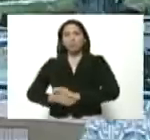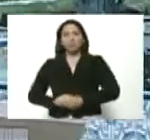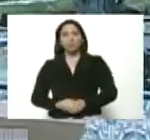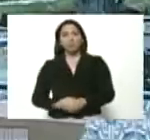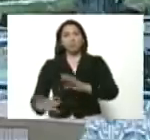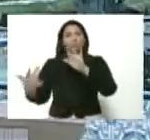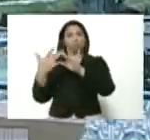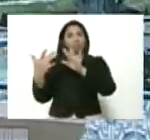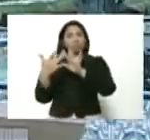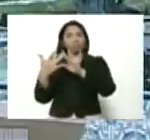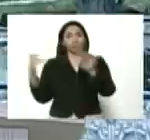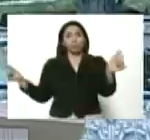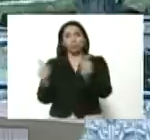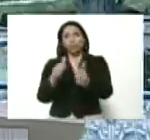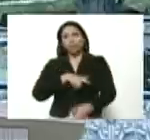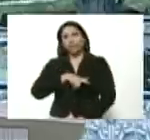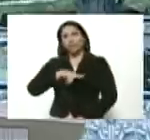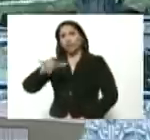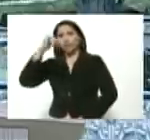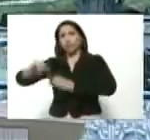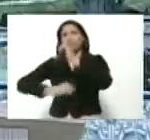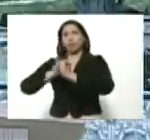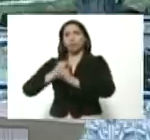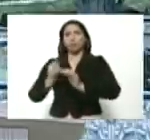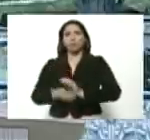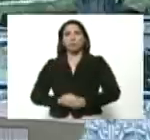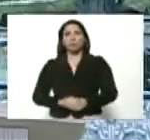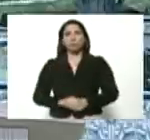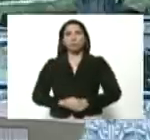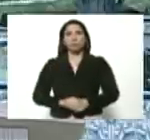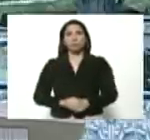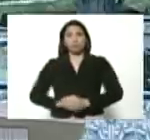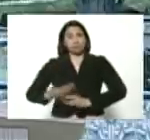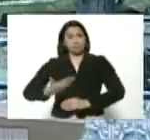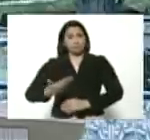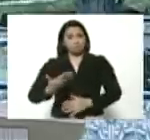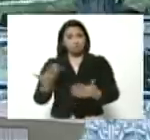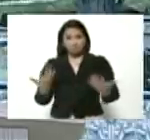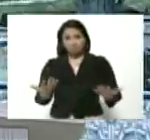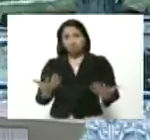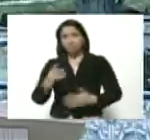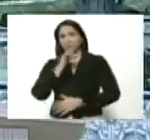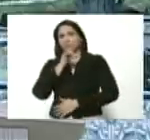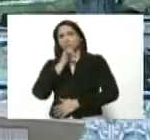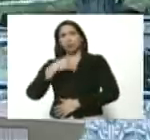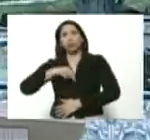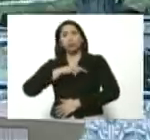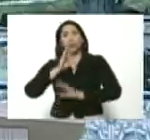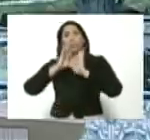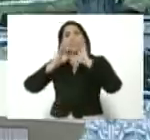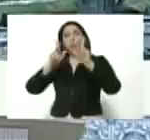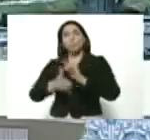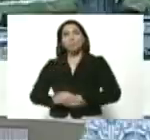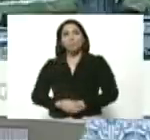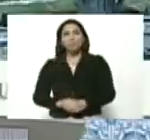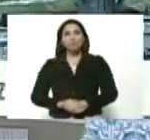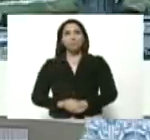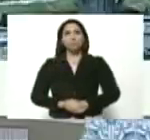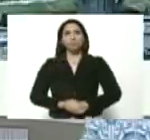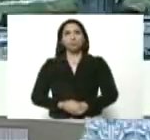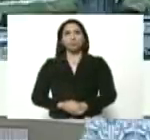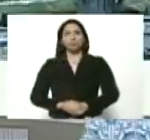contacto con viajeros internacional muy importante la información que vamos a dar para